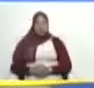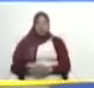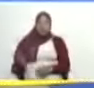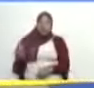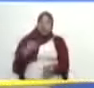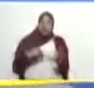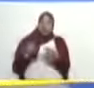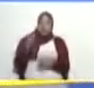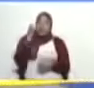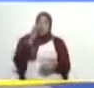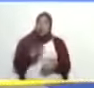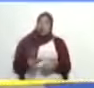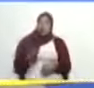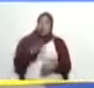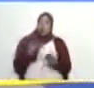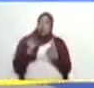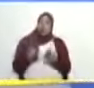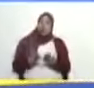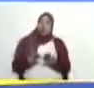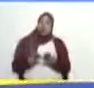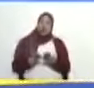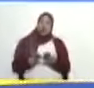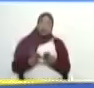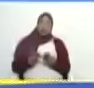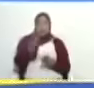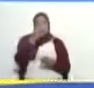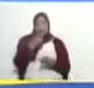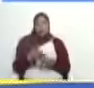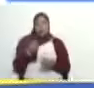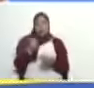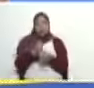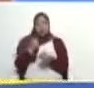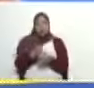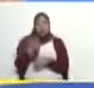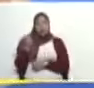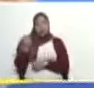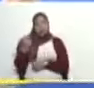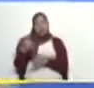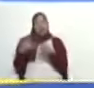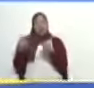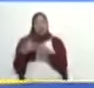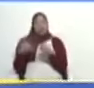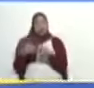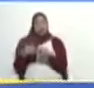aportador, se puede decir, exportador, aportador, neto de platica, de divisa